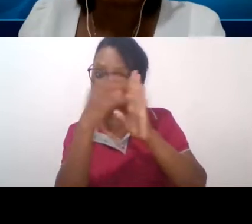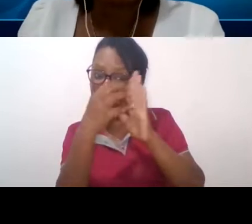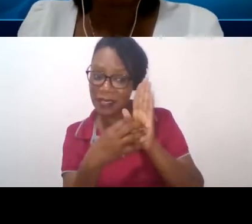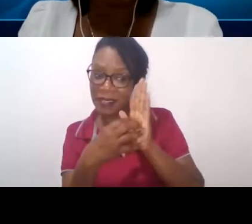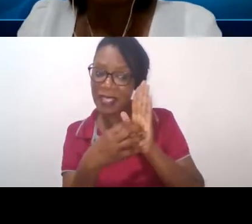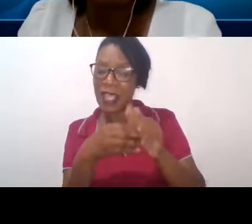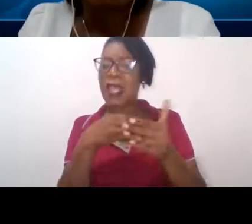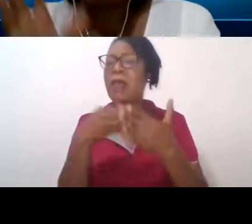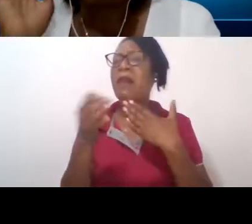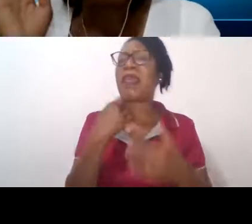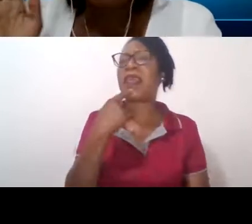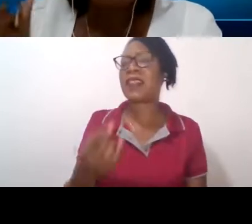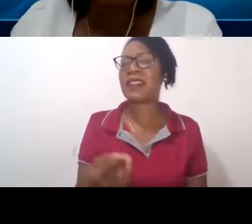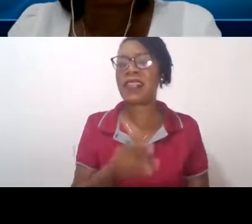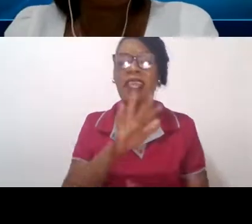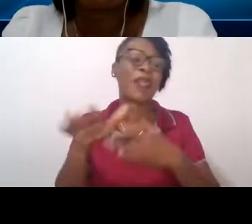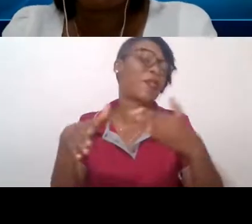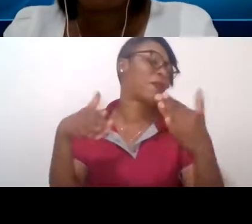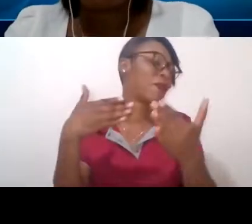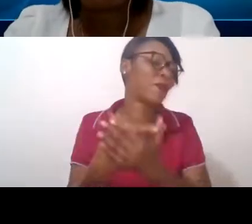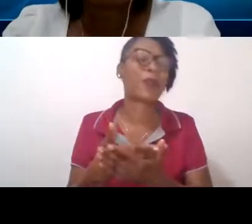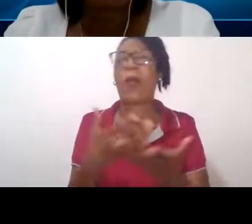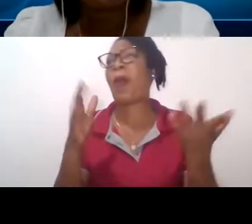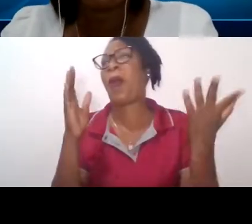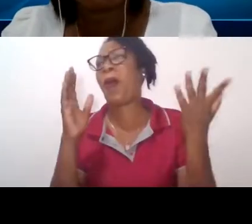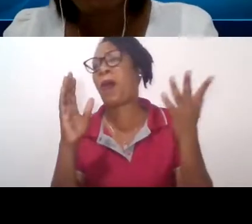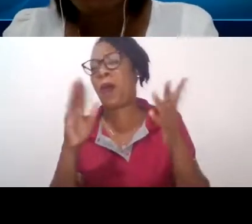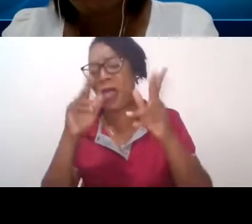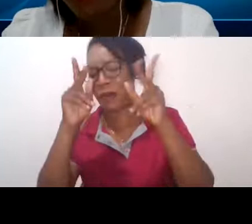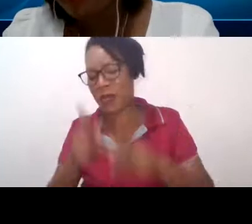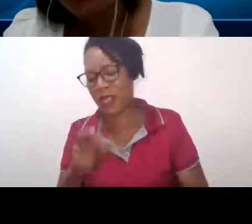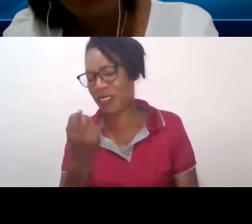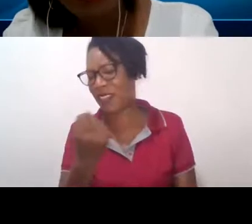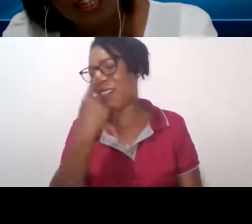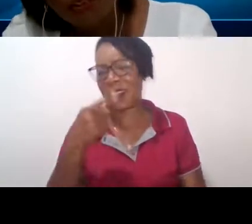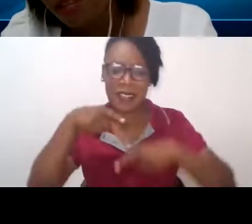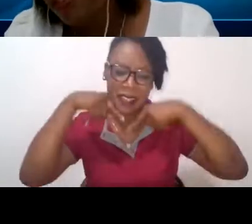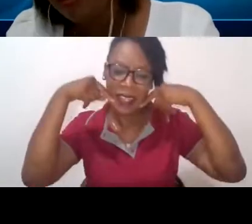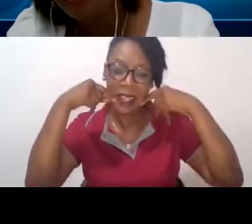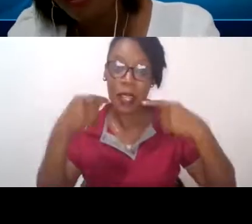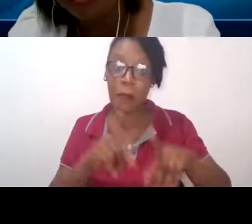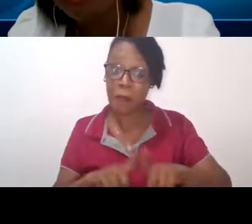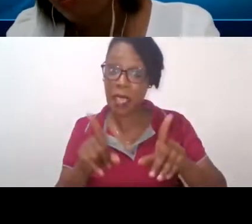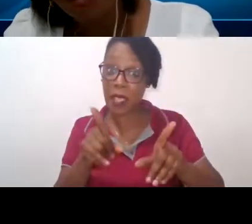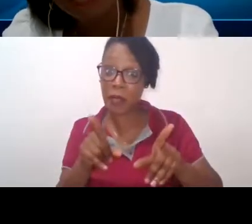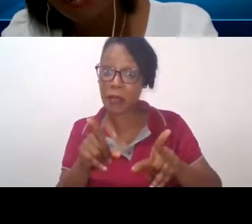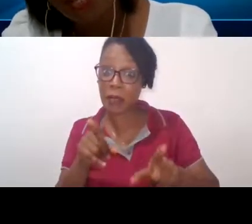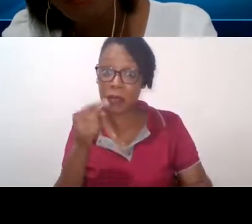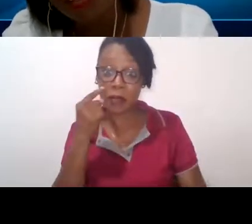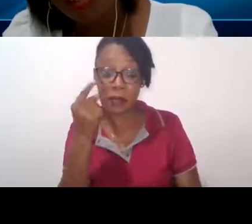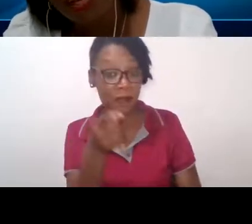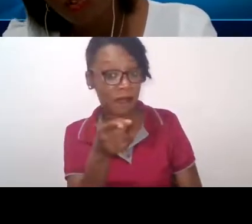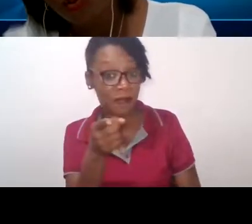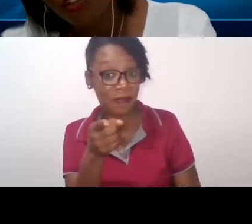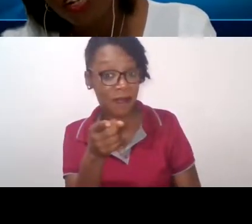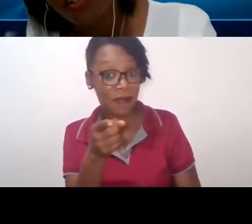cualquiera diría, no, es que todo el mundo puede entender que es una risa. Y si nos detenemos a pensar, colegas, no